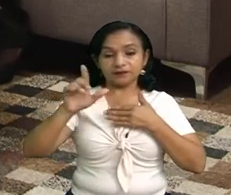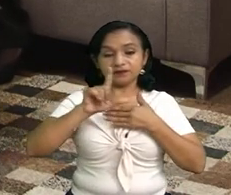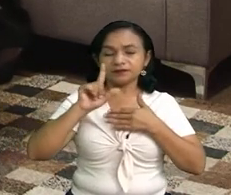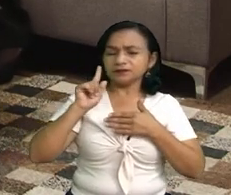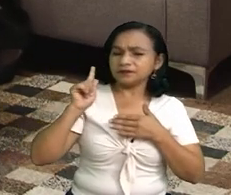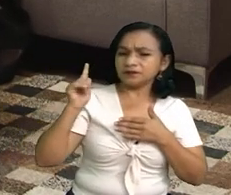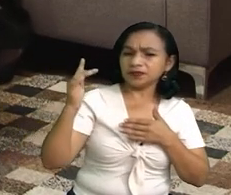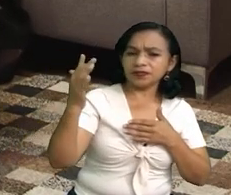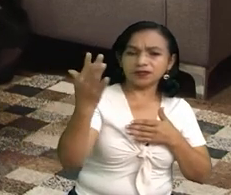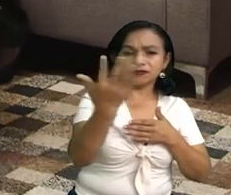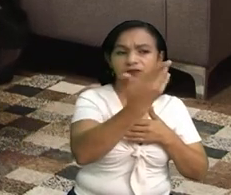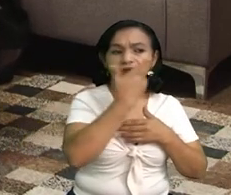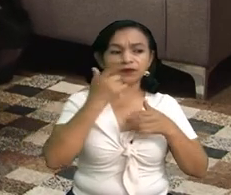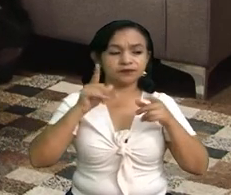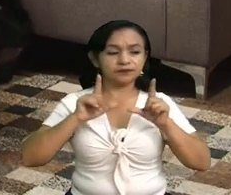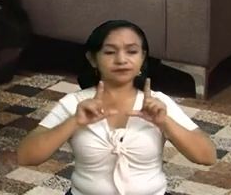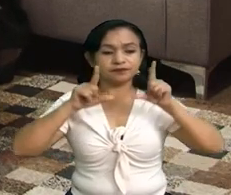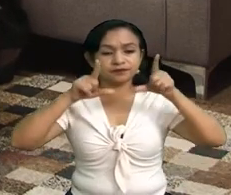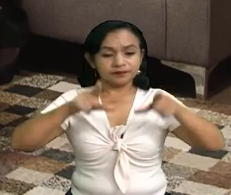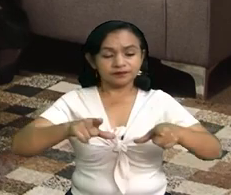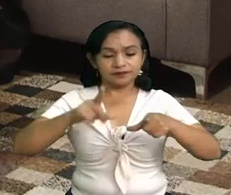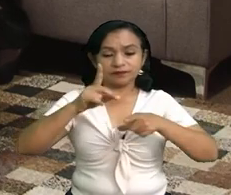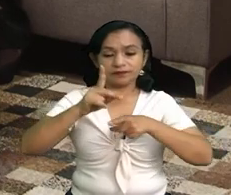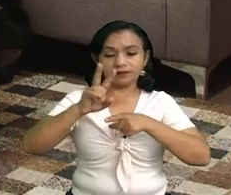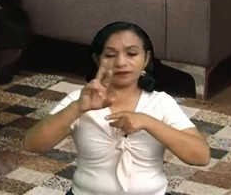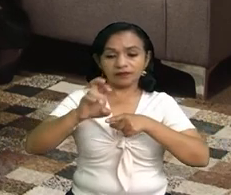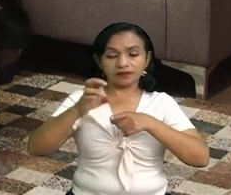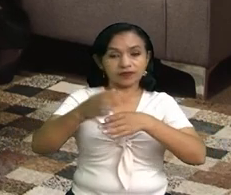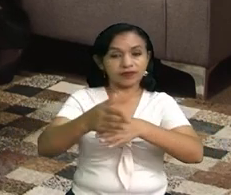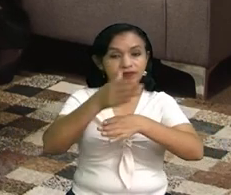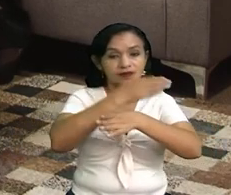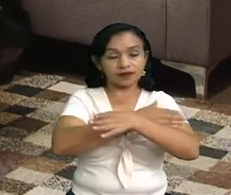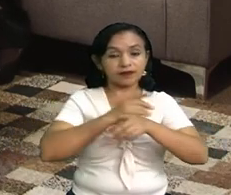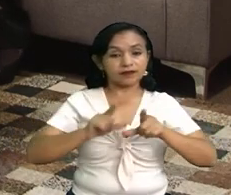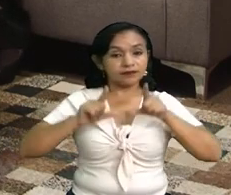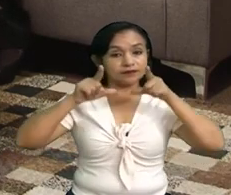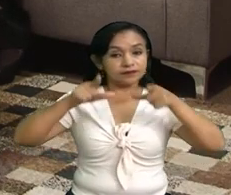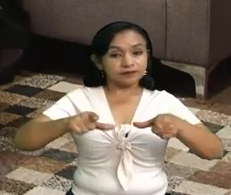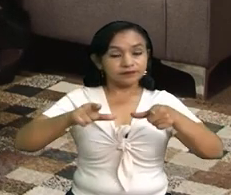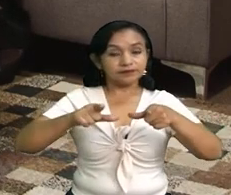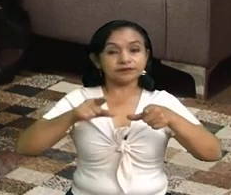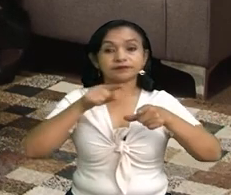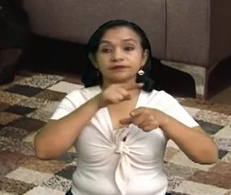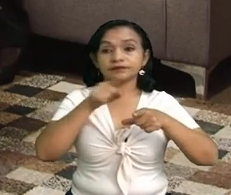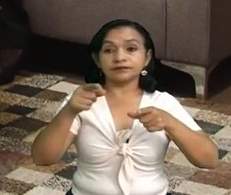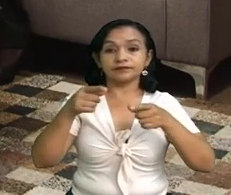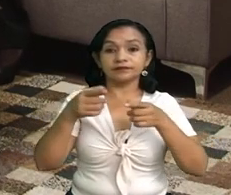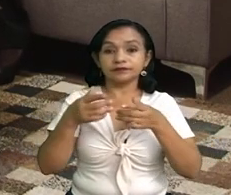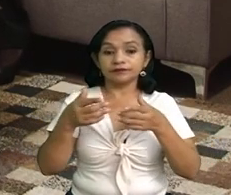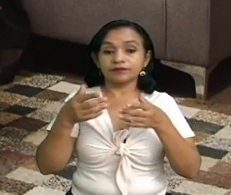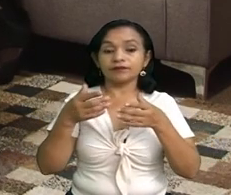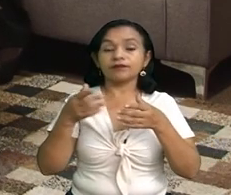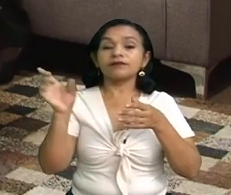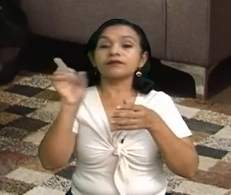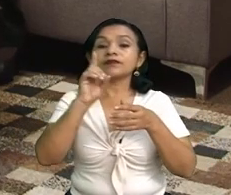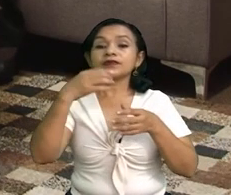todo. El lunes comienza la prematrícula a toda la semana, pero ellos tienen que ir al